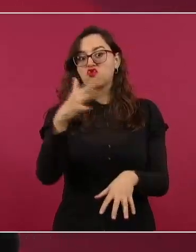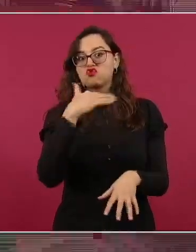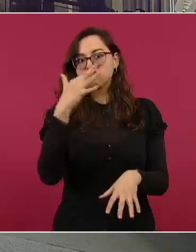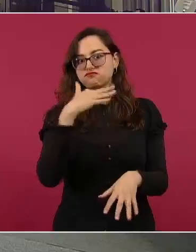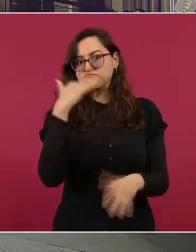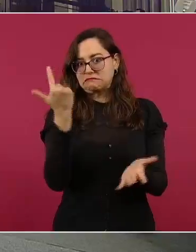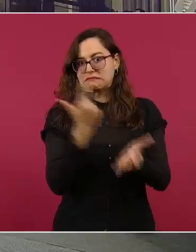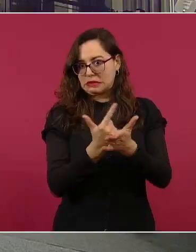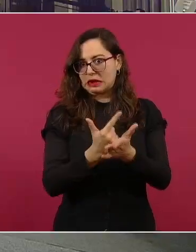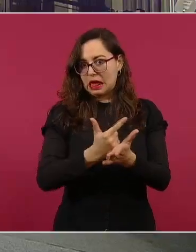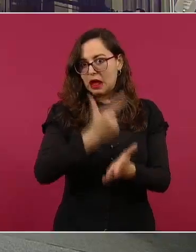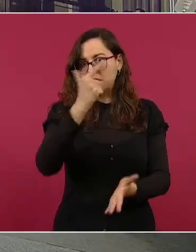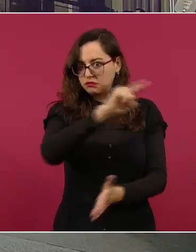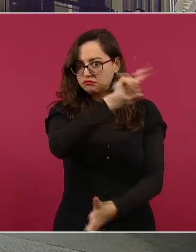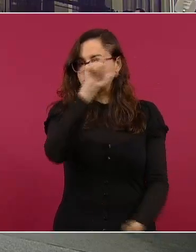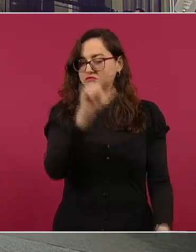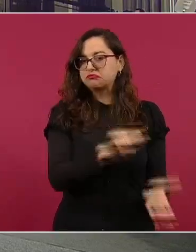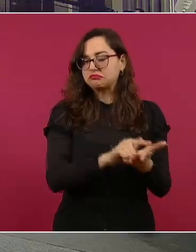Código Penal